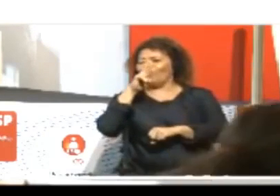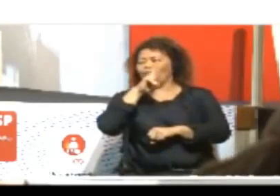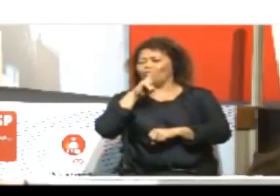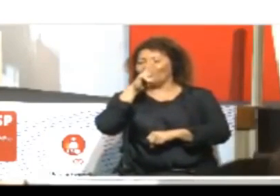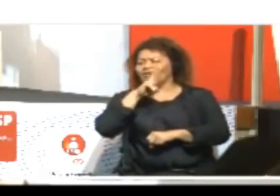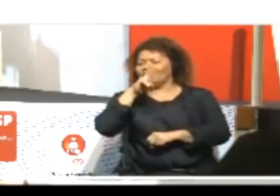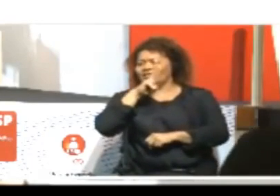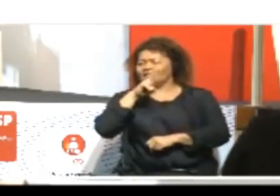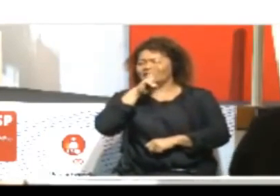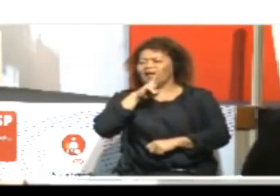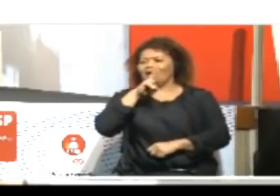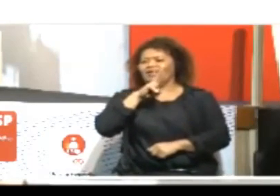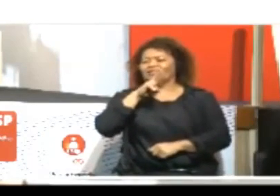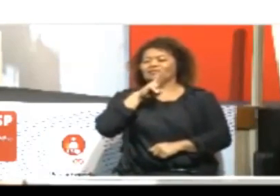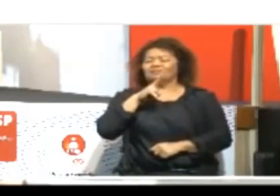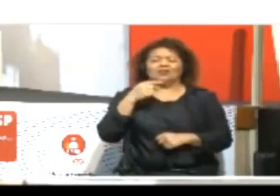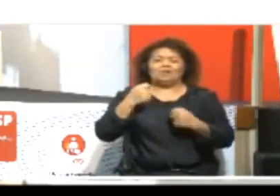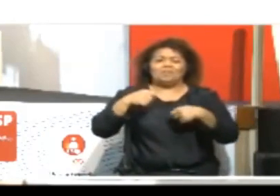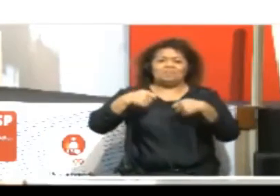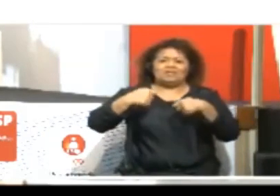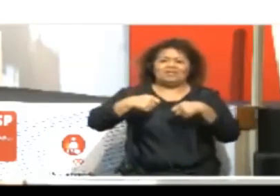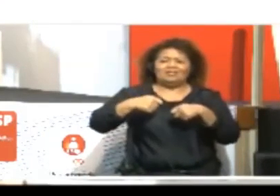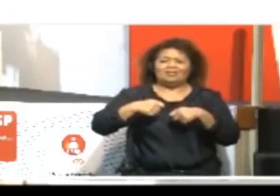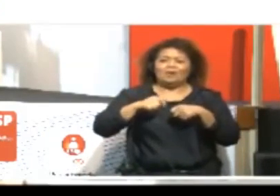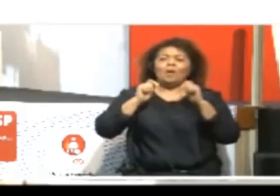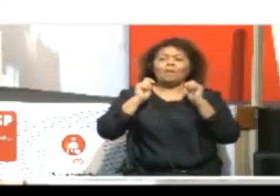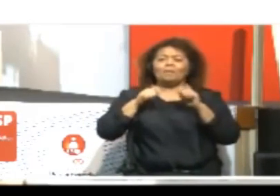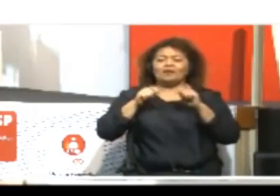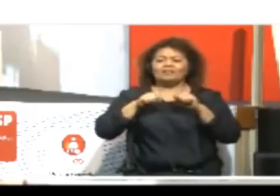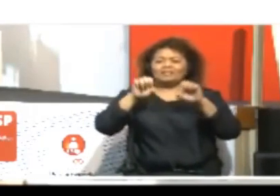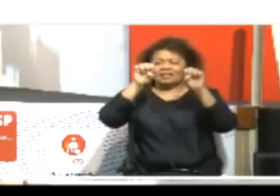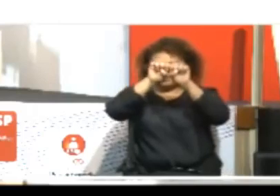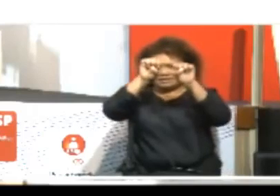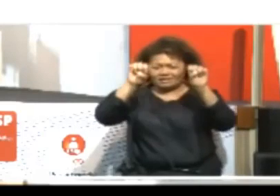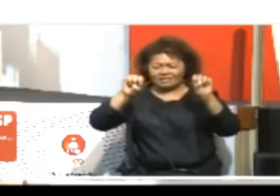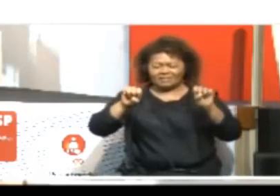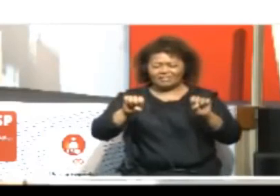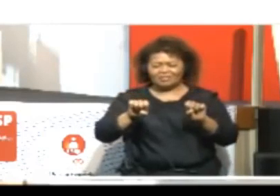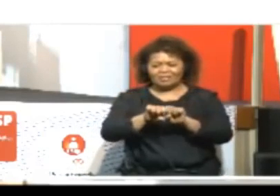necesariamente pueden aplicar para hacer una maestría o un doctorado, pueden